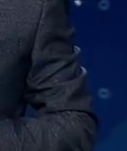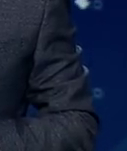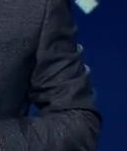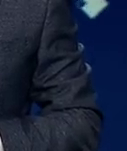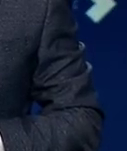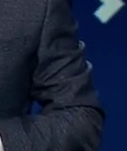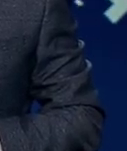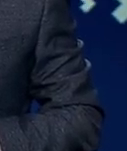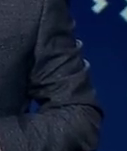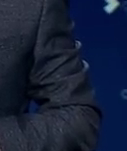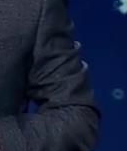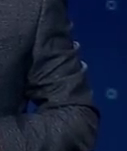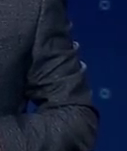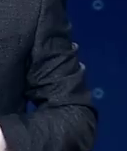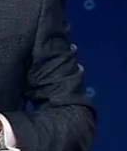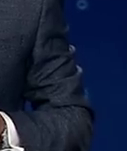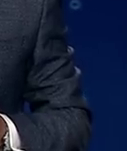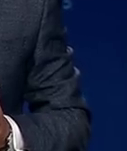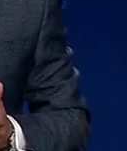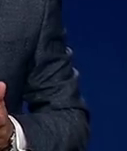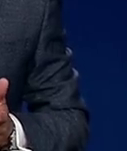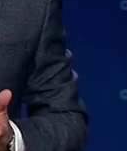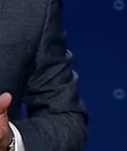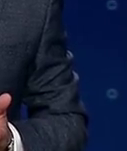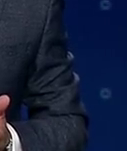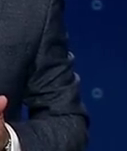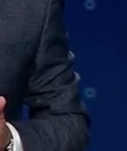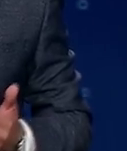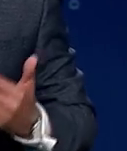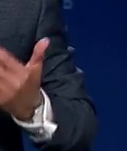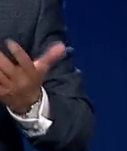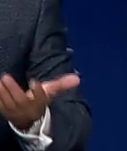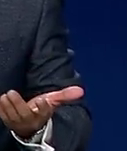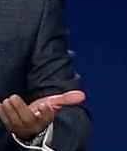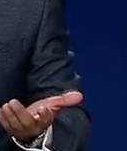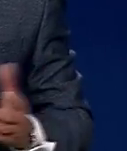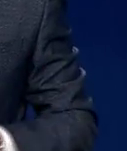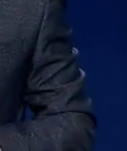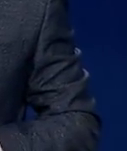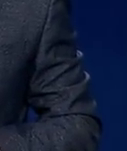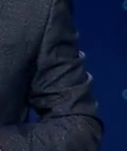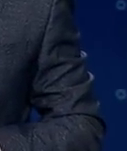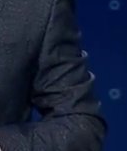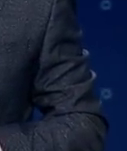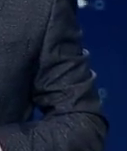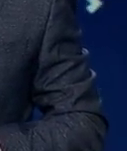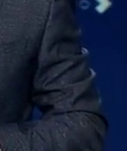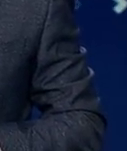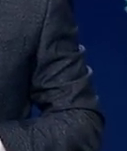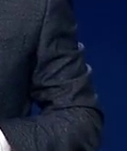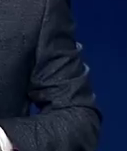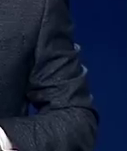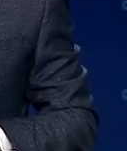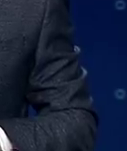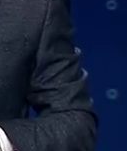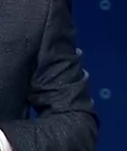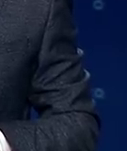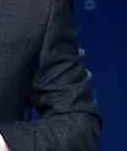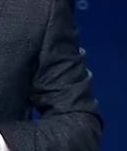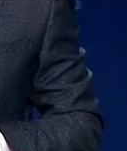11 establecimientos escolares rechazaron textos del Ministerio de Educación exigiendo los de editoriales que bordean cerca de 30.000 pesos cada uno. Es